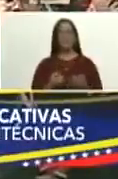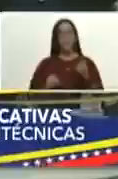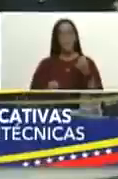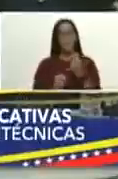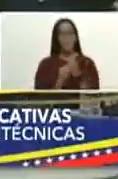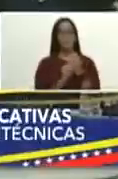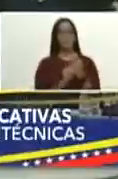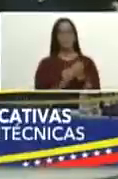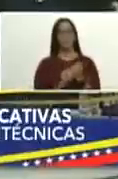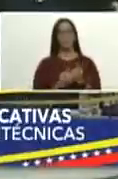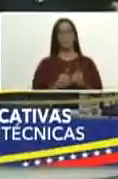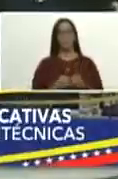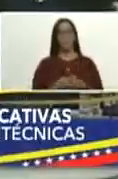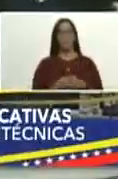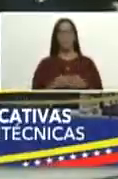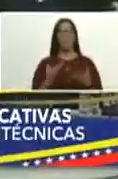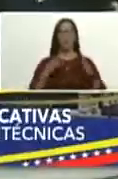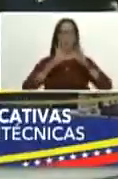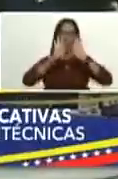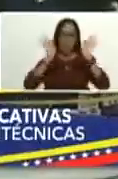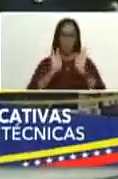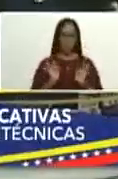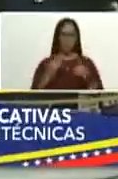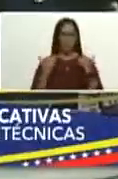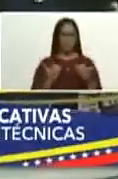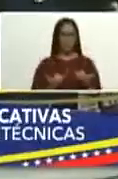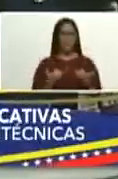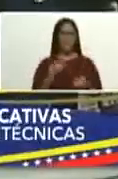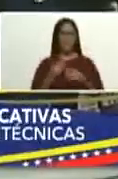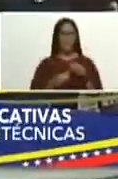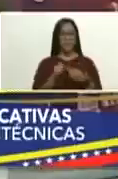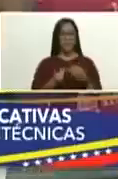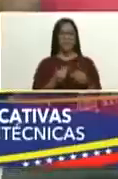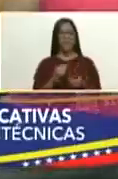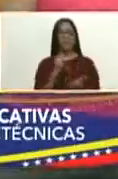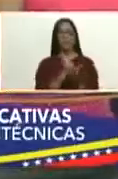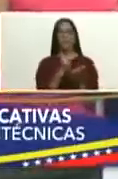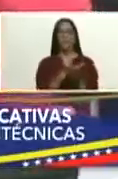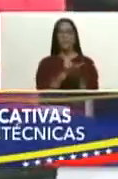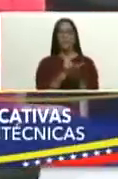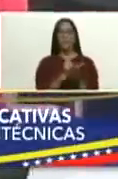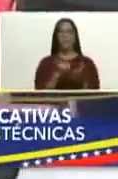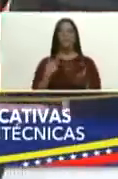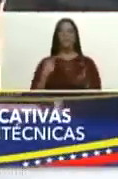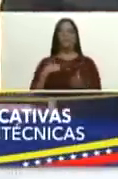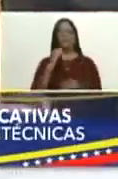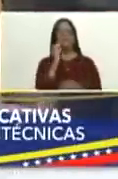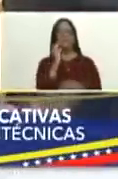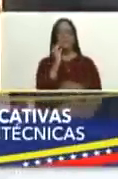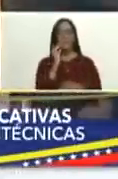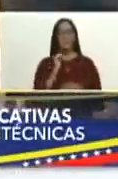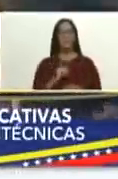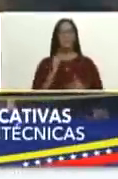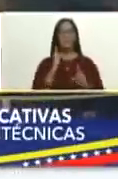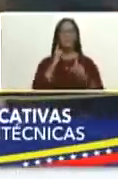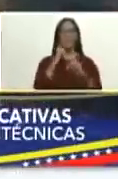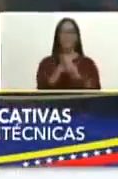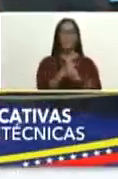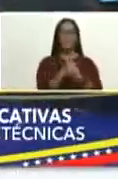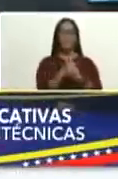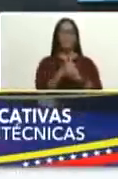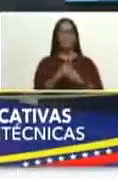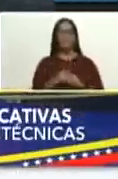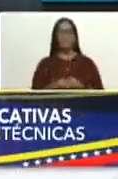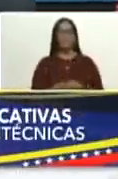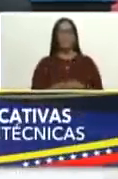a través de una metodología que ya está, hemos hecho pruebas, hemos tenido la experiencia de las direcciones y la gerencia